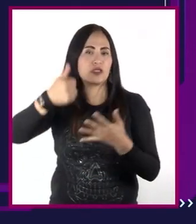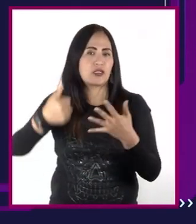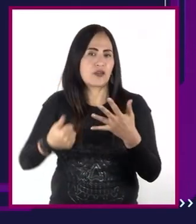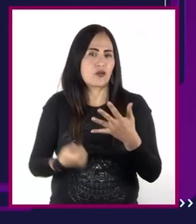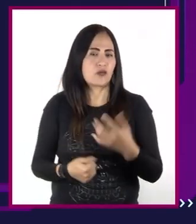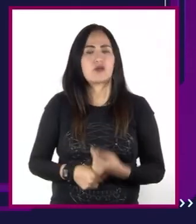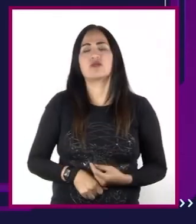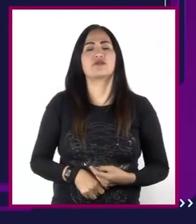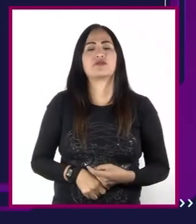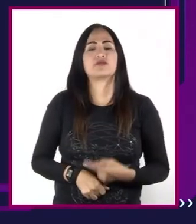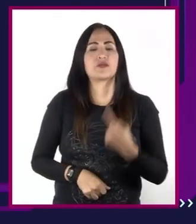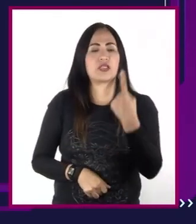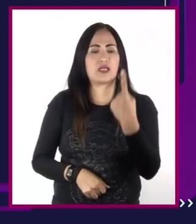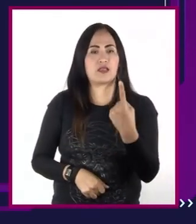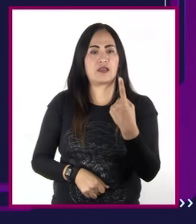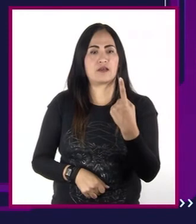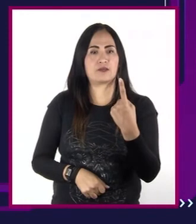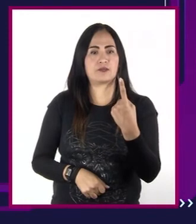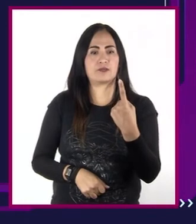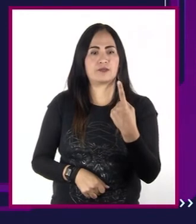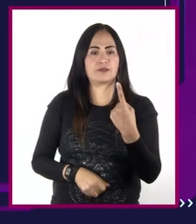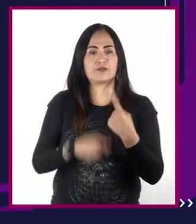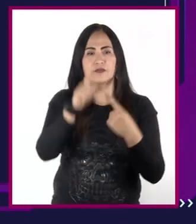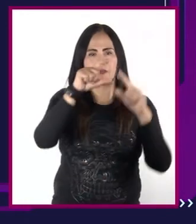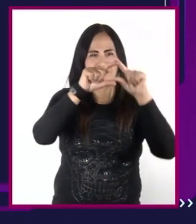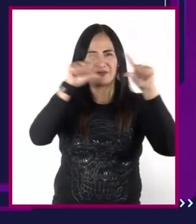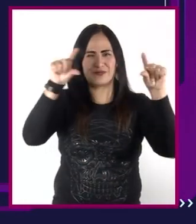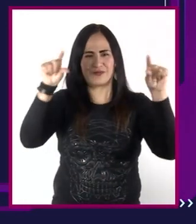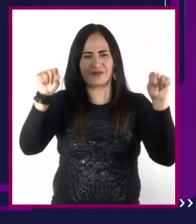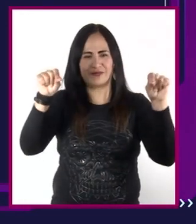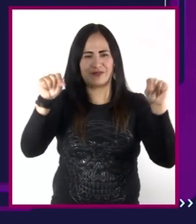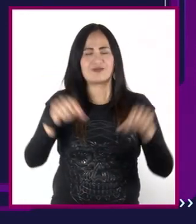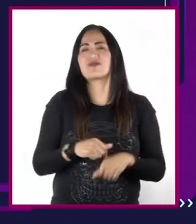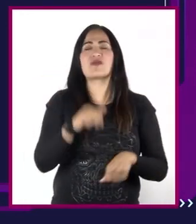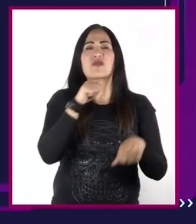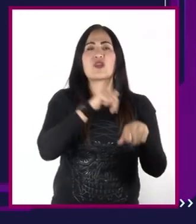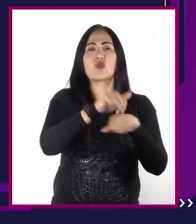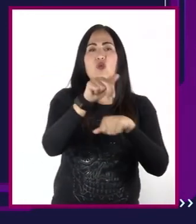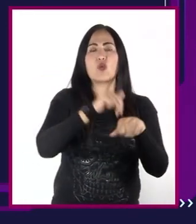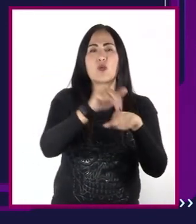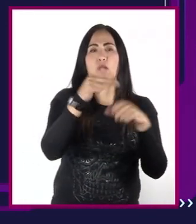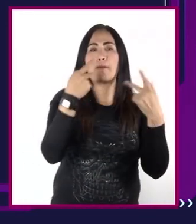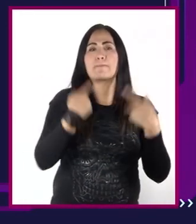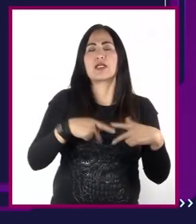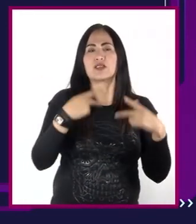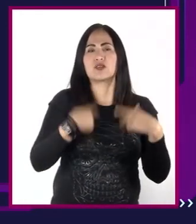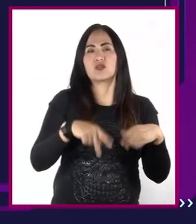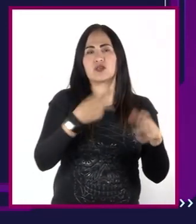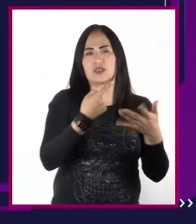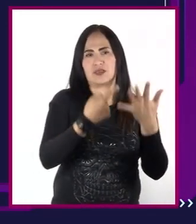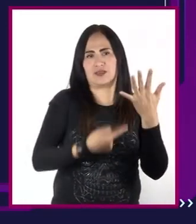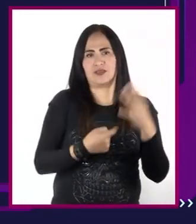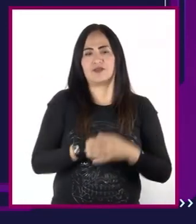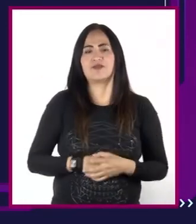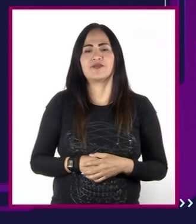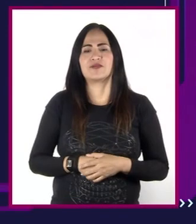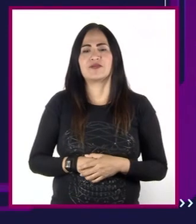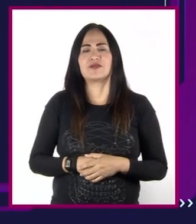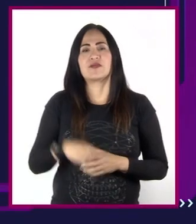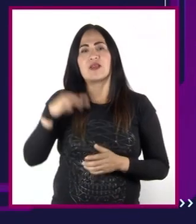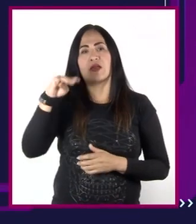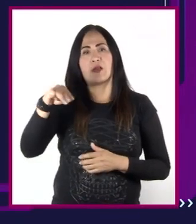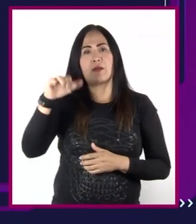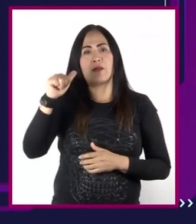primera fila colocamos los títulos de las columnas. El primero es número de pacientes y el segundo título